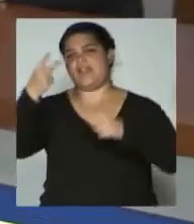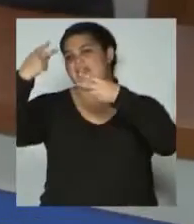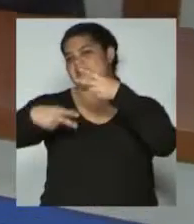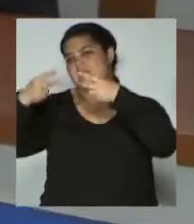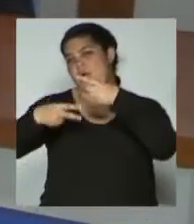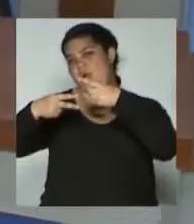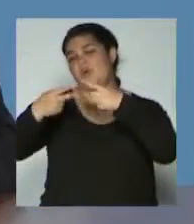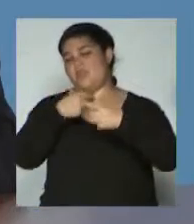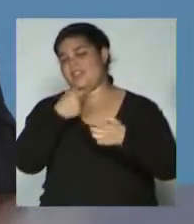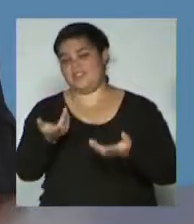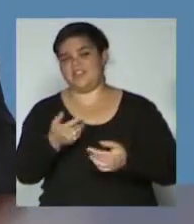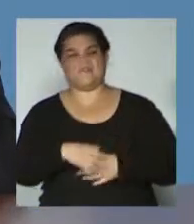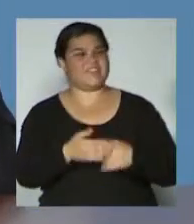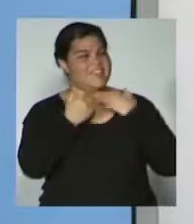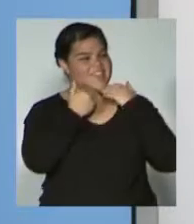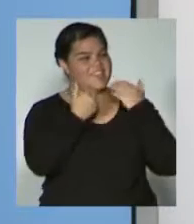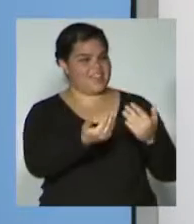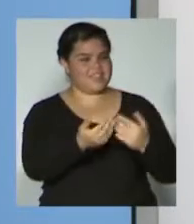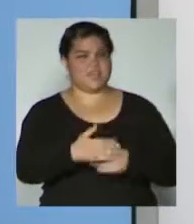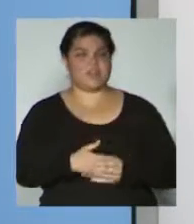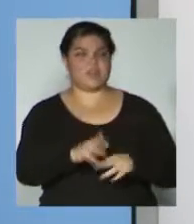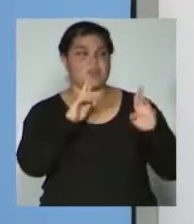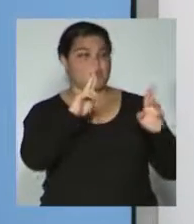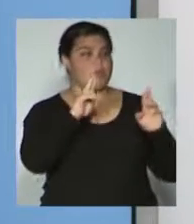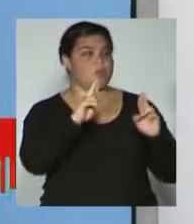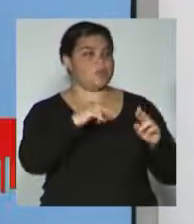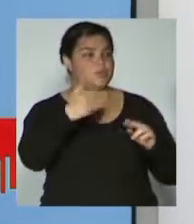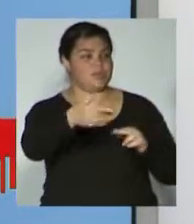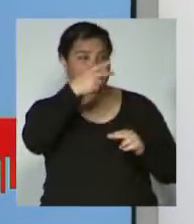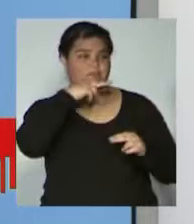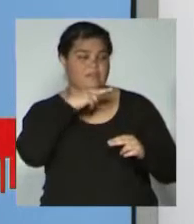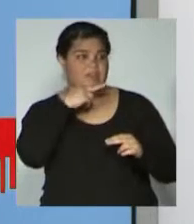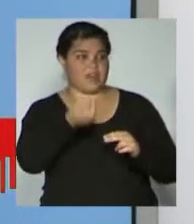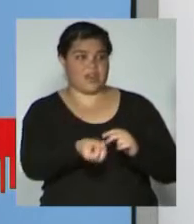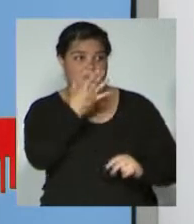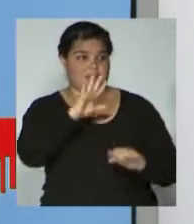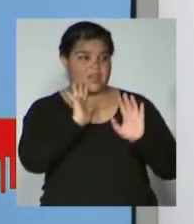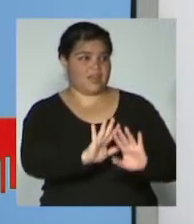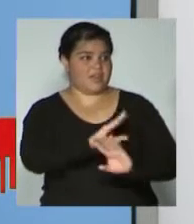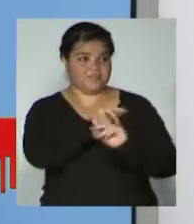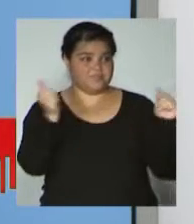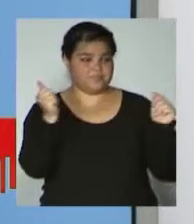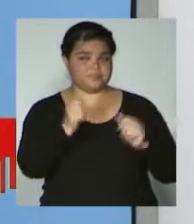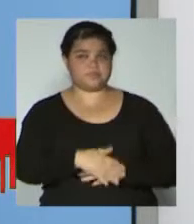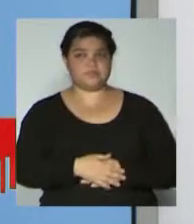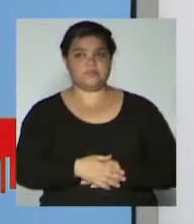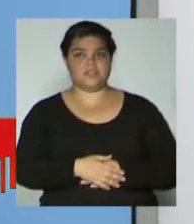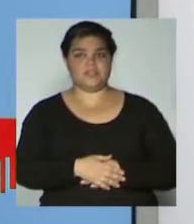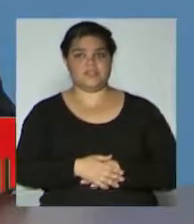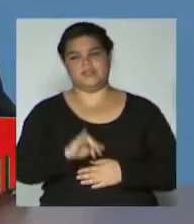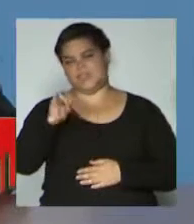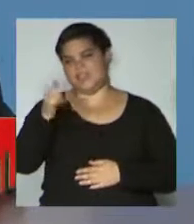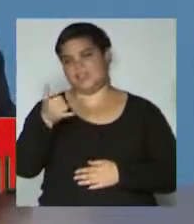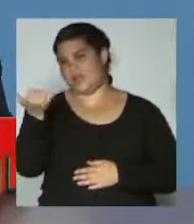Bueno, muy bien. Omar, gracias. Muchas gracias. Y suerte en la campaña que le queda hasta el viernes, ¿no? A la mañana termina. A las 8 empieza Sí, la hora, ¿no? prácticamente